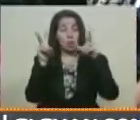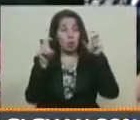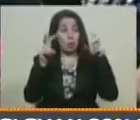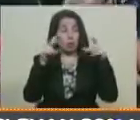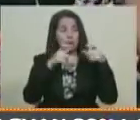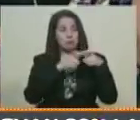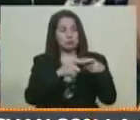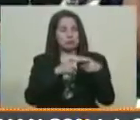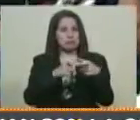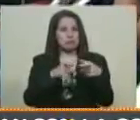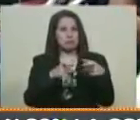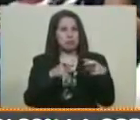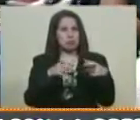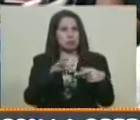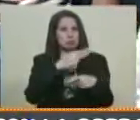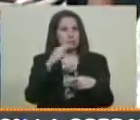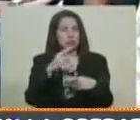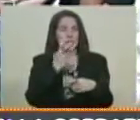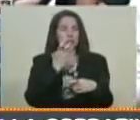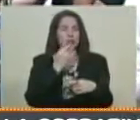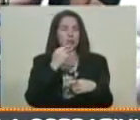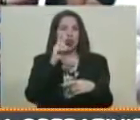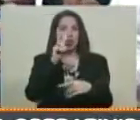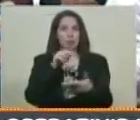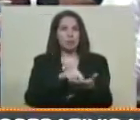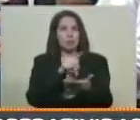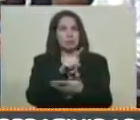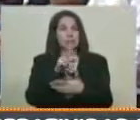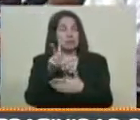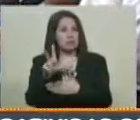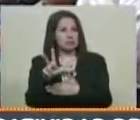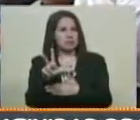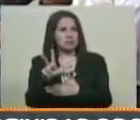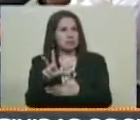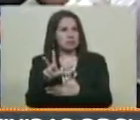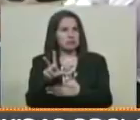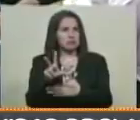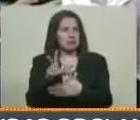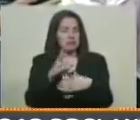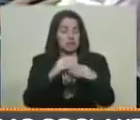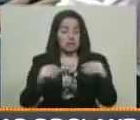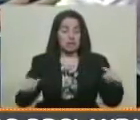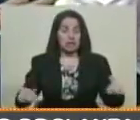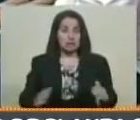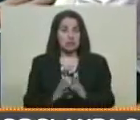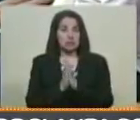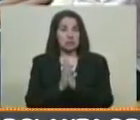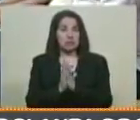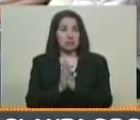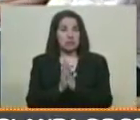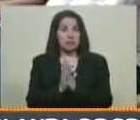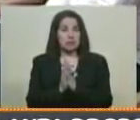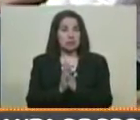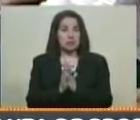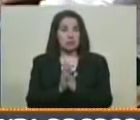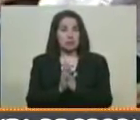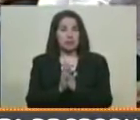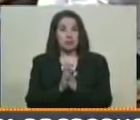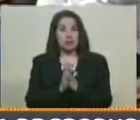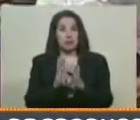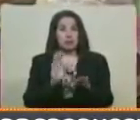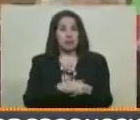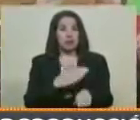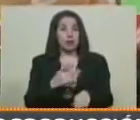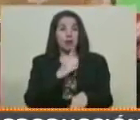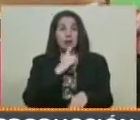de nuevos discos. En el 2013, por ejemplo, destacamos Tierra Santa. Además, muy particular porque lleva el nombre